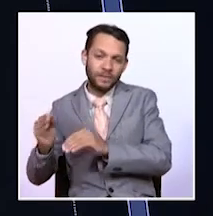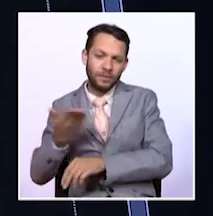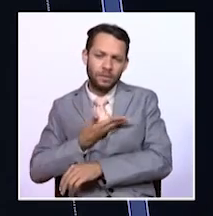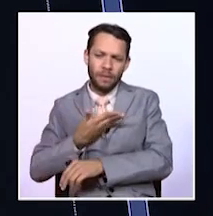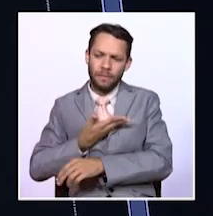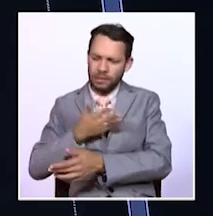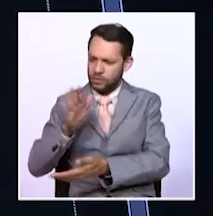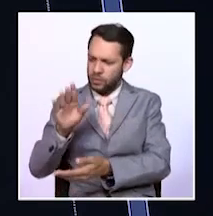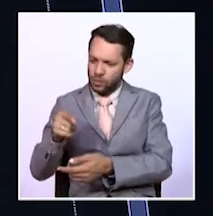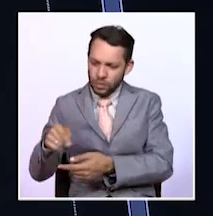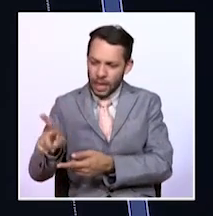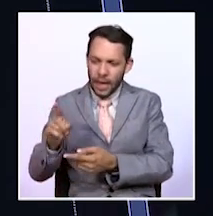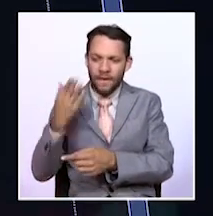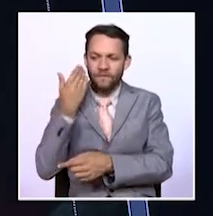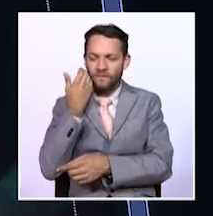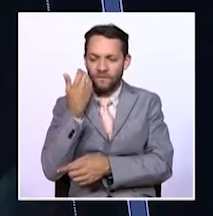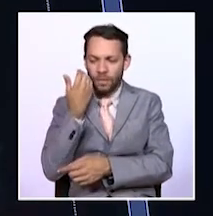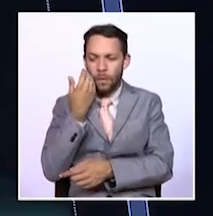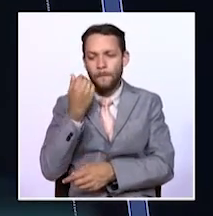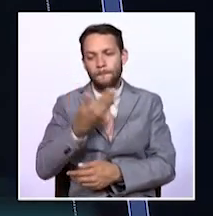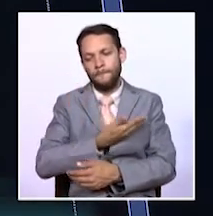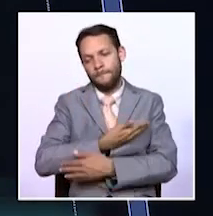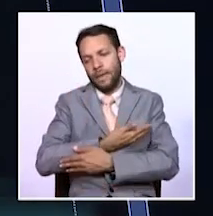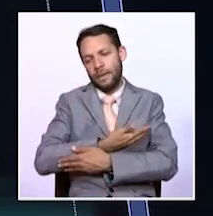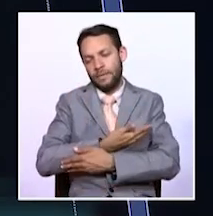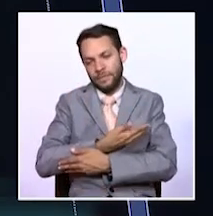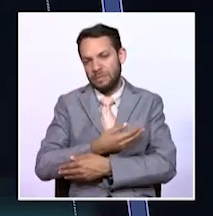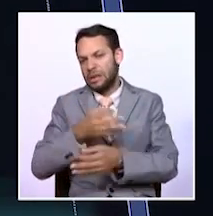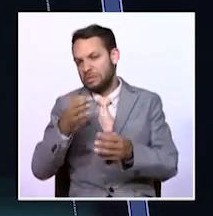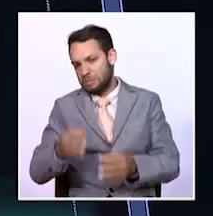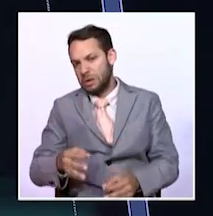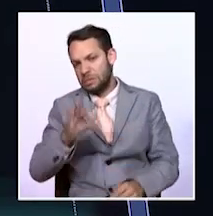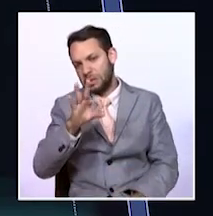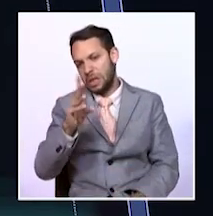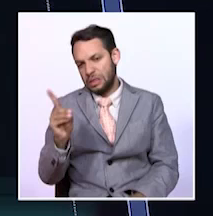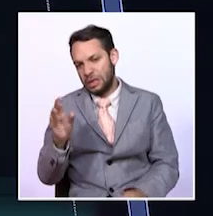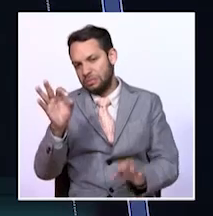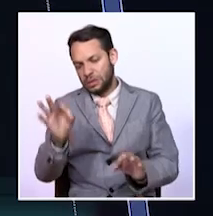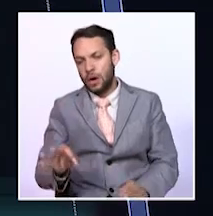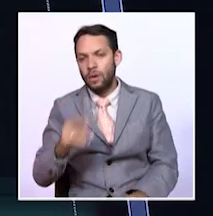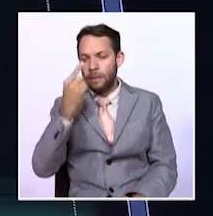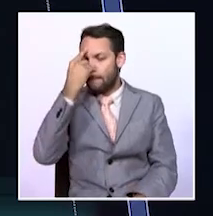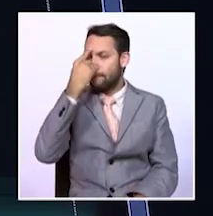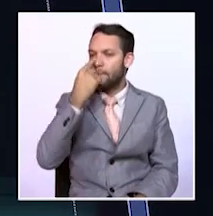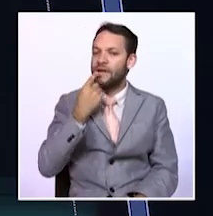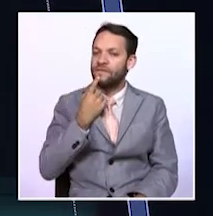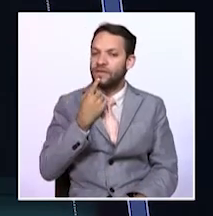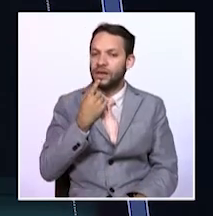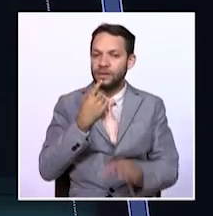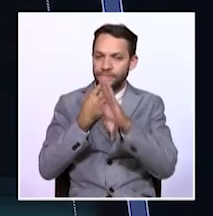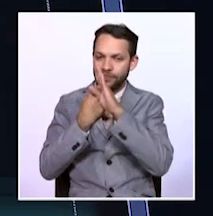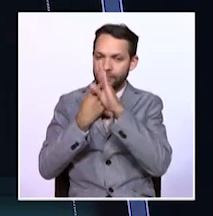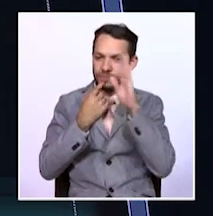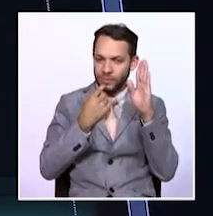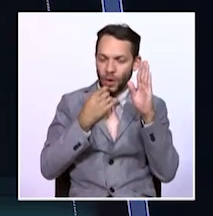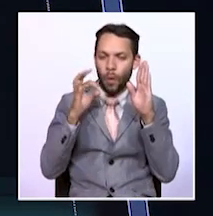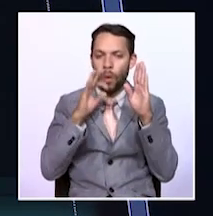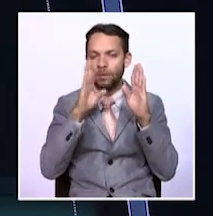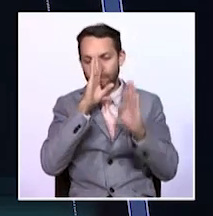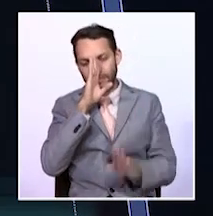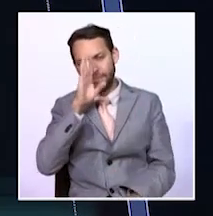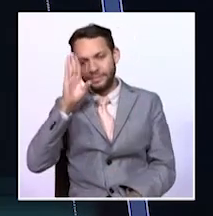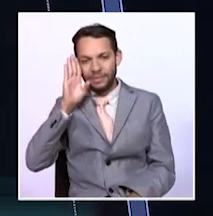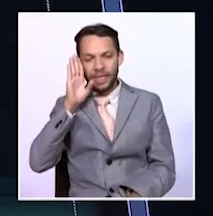de 3D, las foticos muchas veces se van a definir más en un lado que en otro lado. En este lado, ¿qué queremos definir?